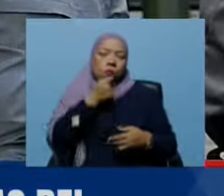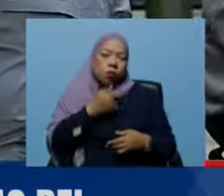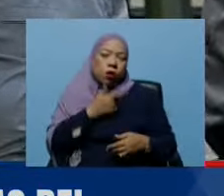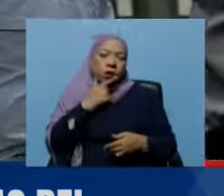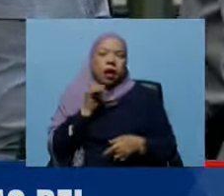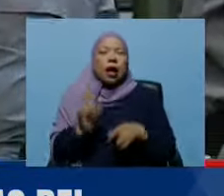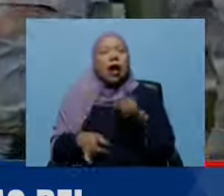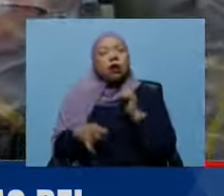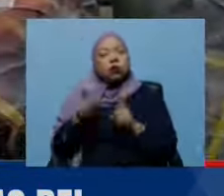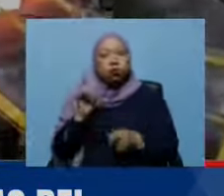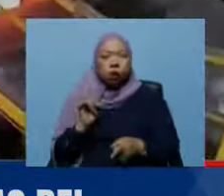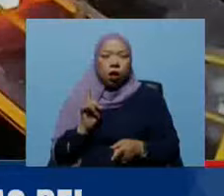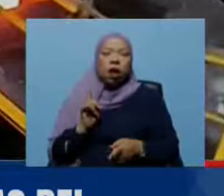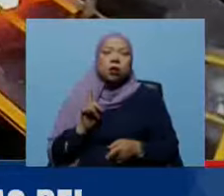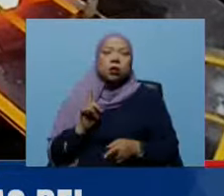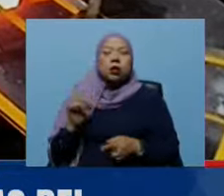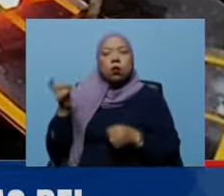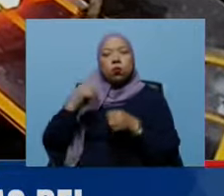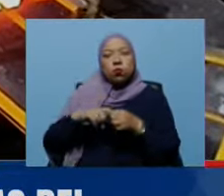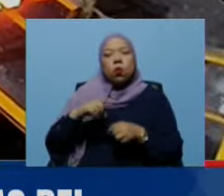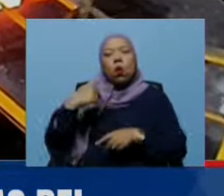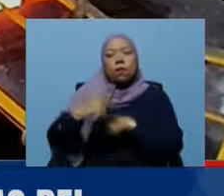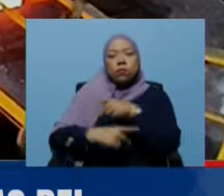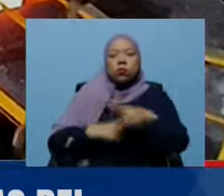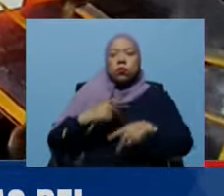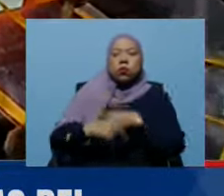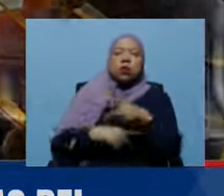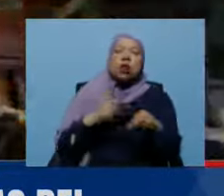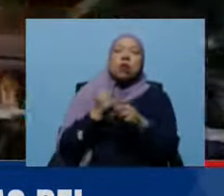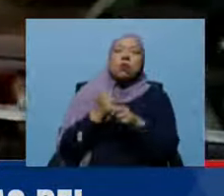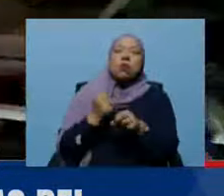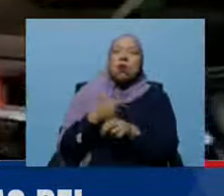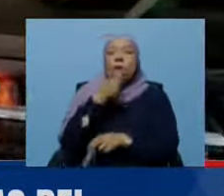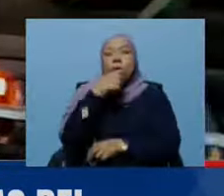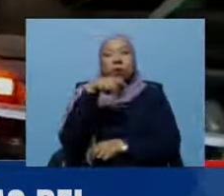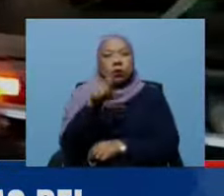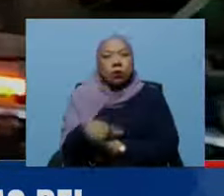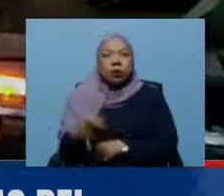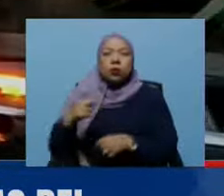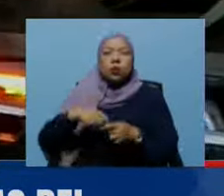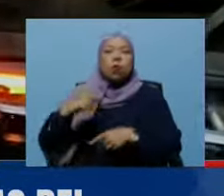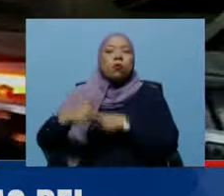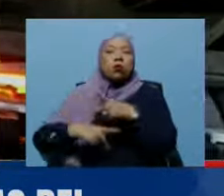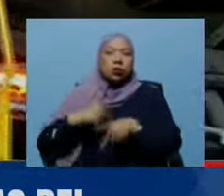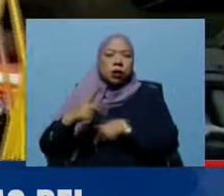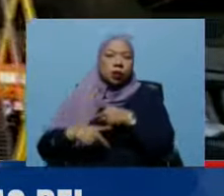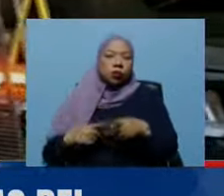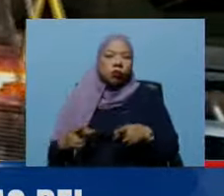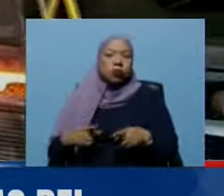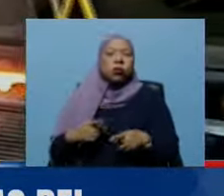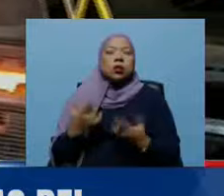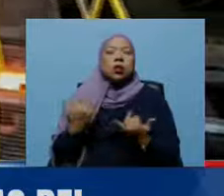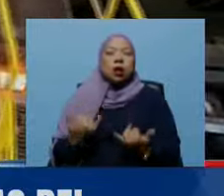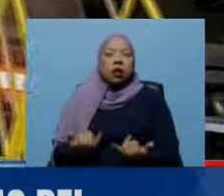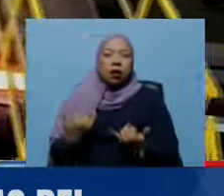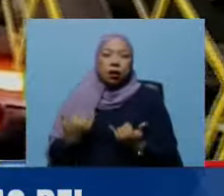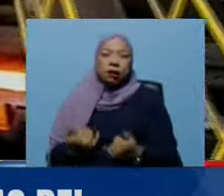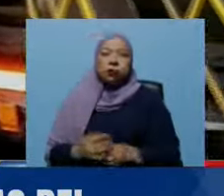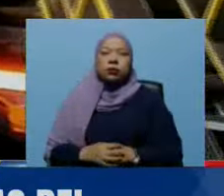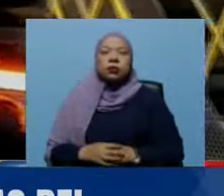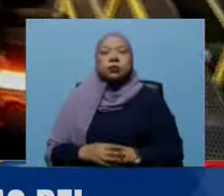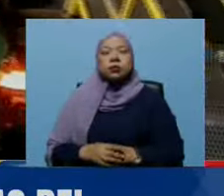puedan de alguna manera colocar este producto de altísima calidad dentro del proceso productivo. ¿Qué más nos puede decir, Ramón?